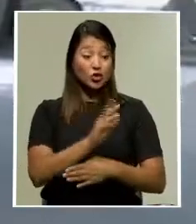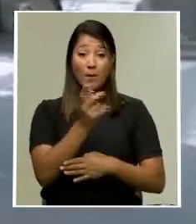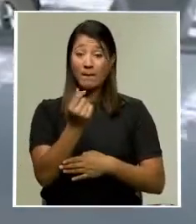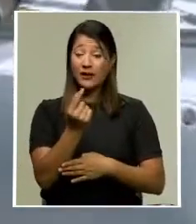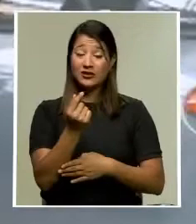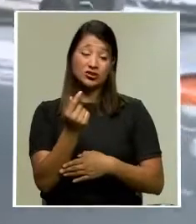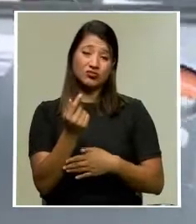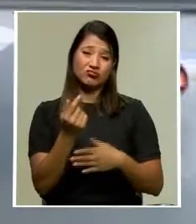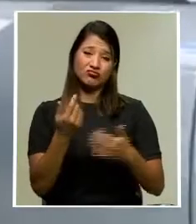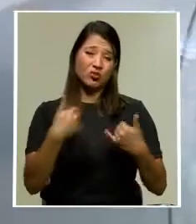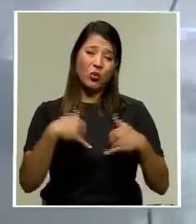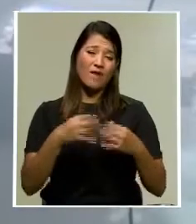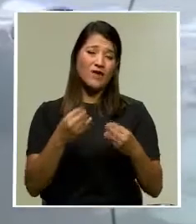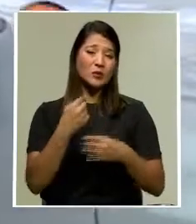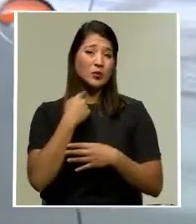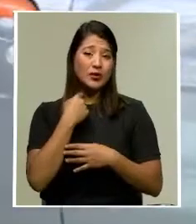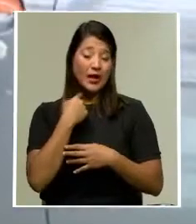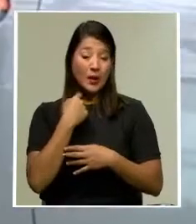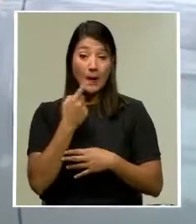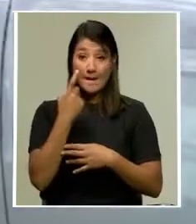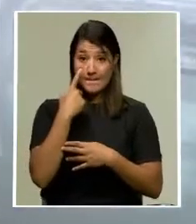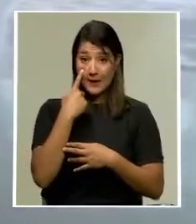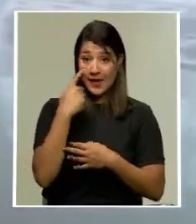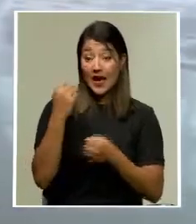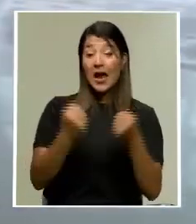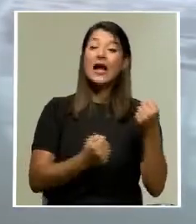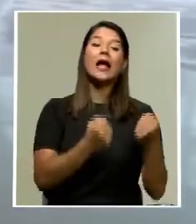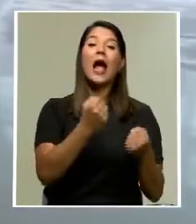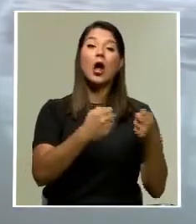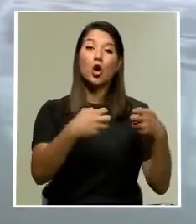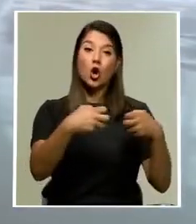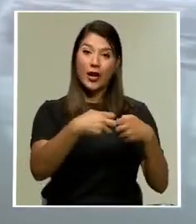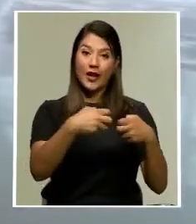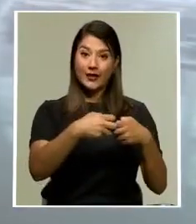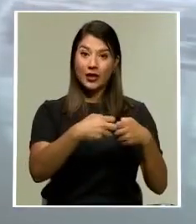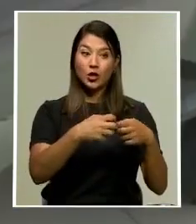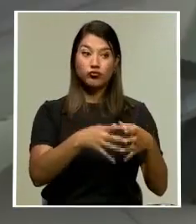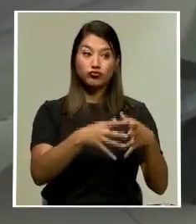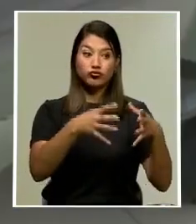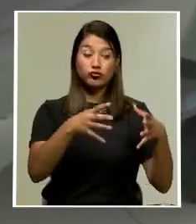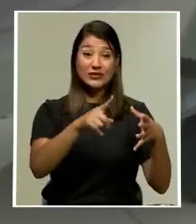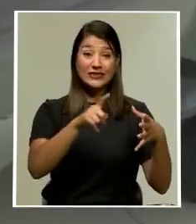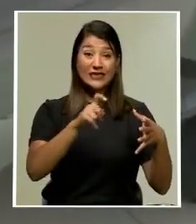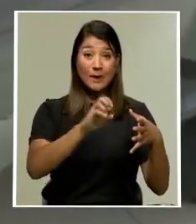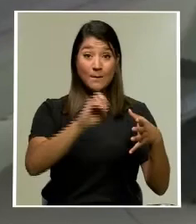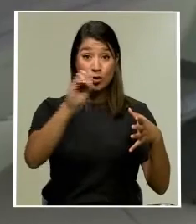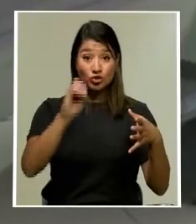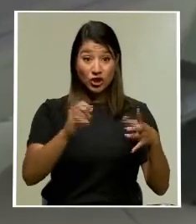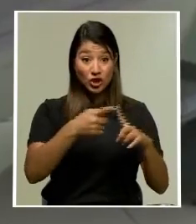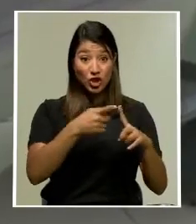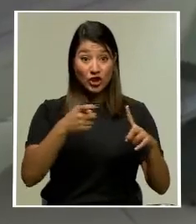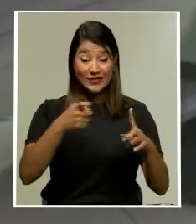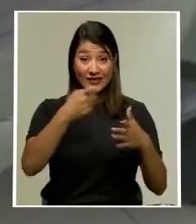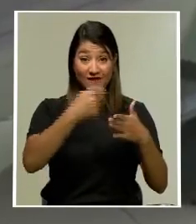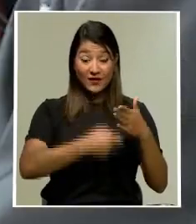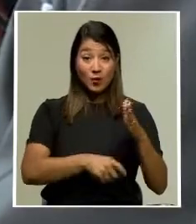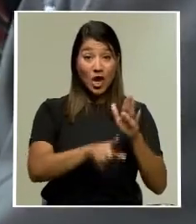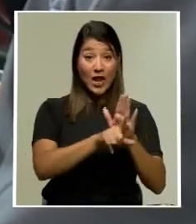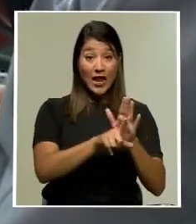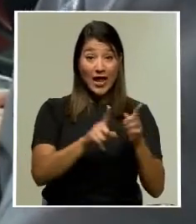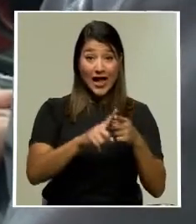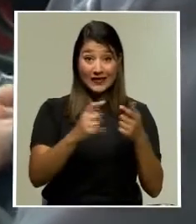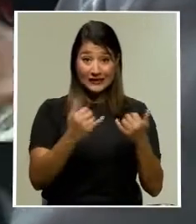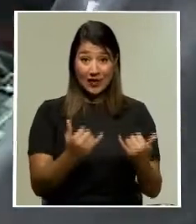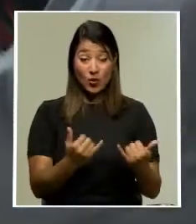parte de la población. Veamos, si bien la flotilla de autos eléctricos creció un 100% desde que se promulgaron los beneficios hasta ahora, sigue